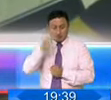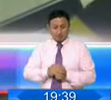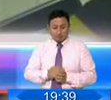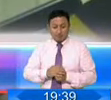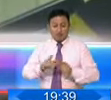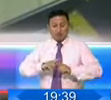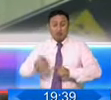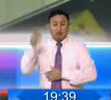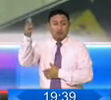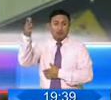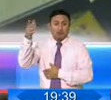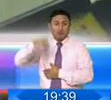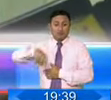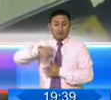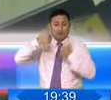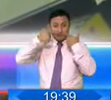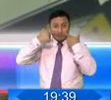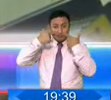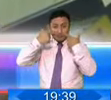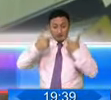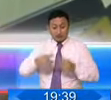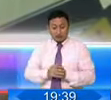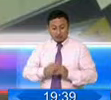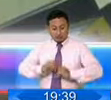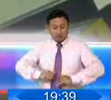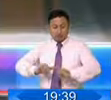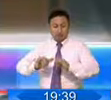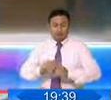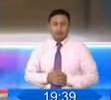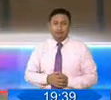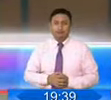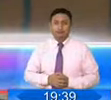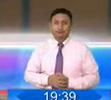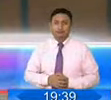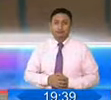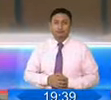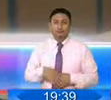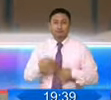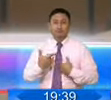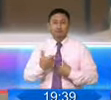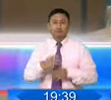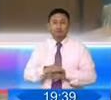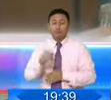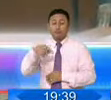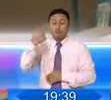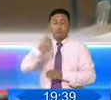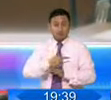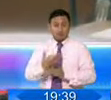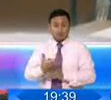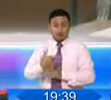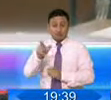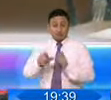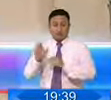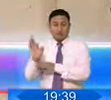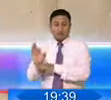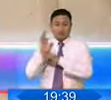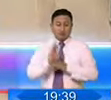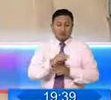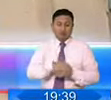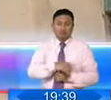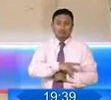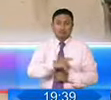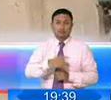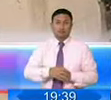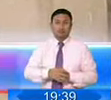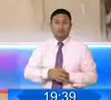cuanto a los docentes, la fiscalía continúa la investigación como delitos de garantías penales. Las comparecencias continuarán la próxima semana con la ciudadana que estuvo a cargo